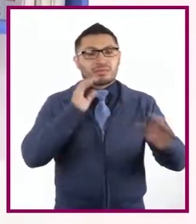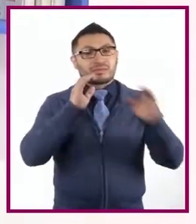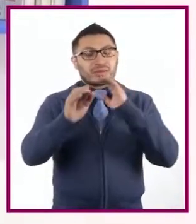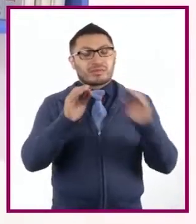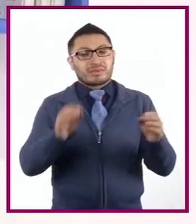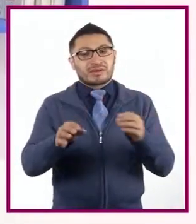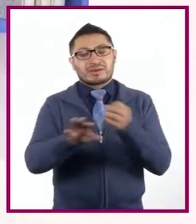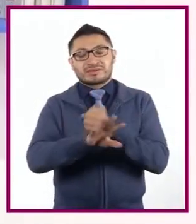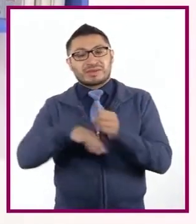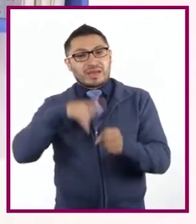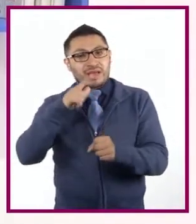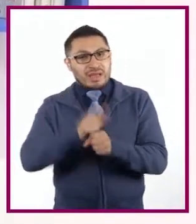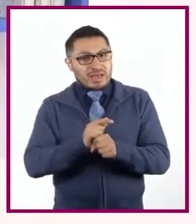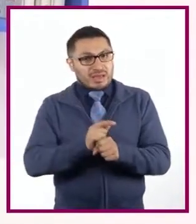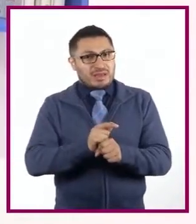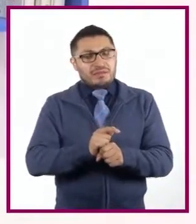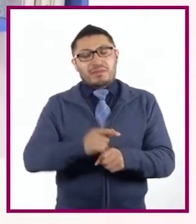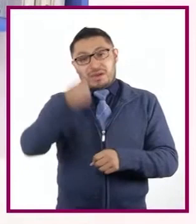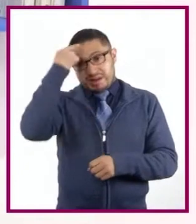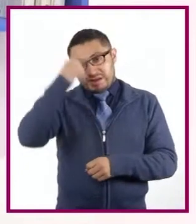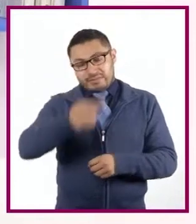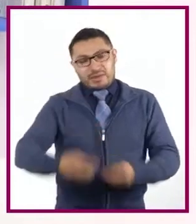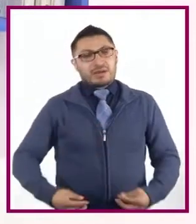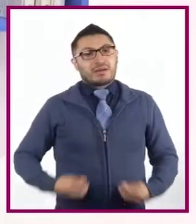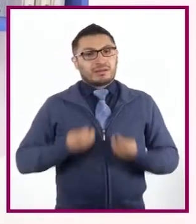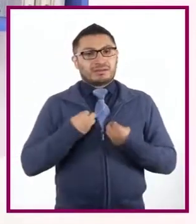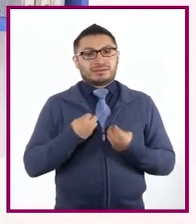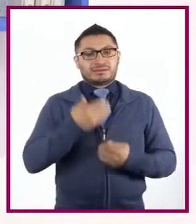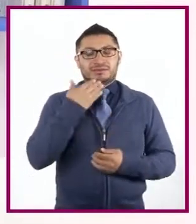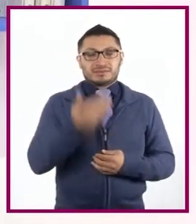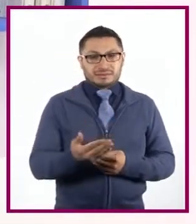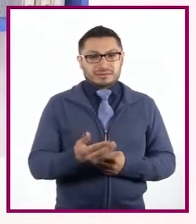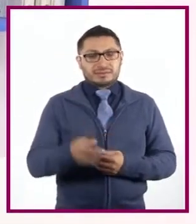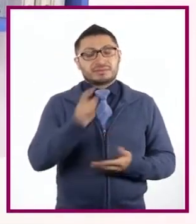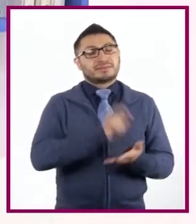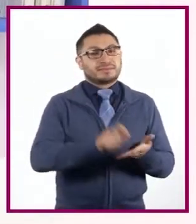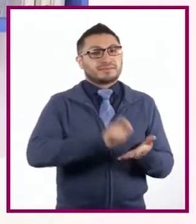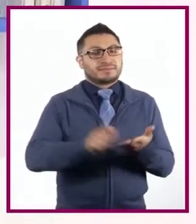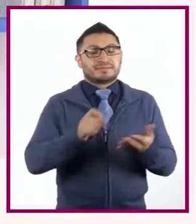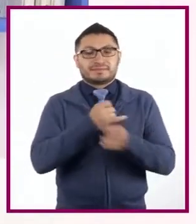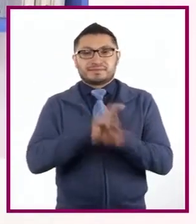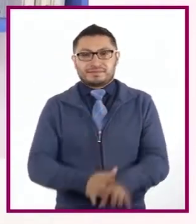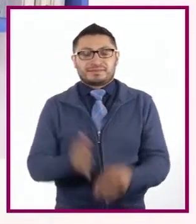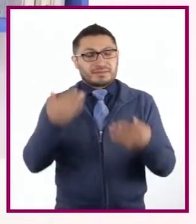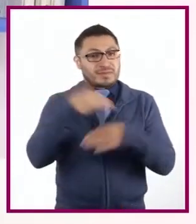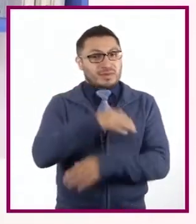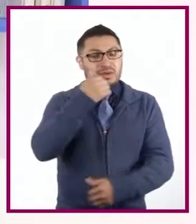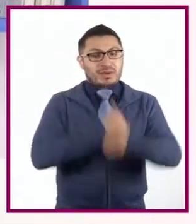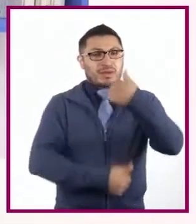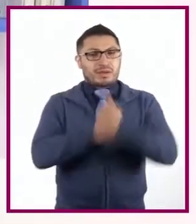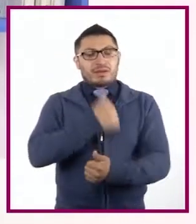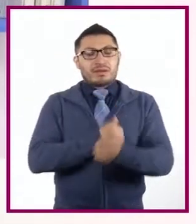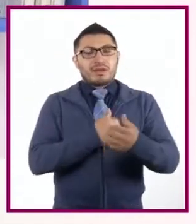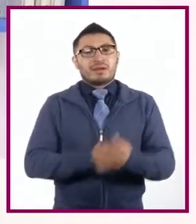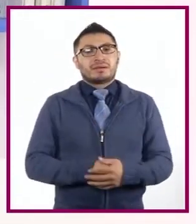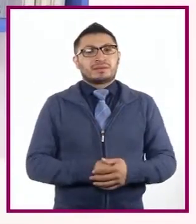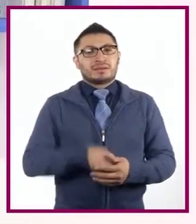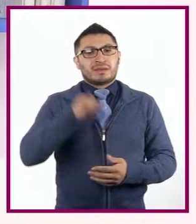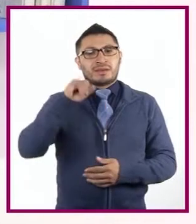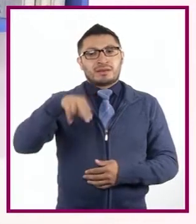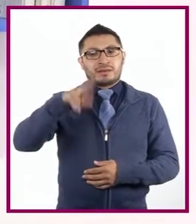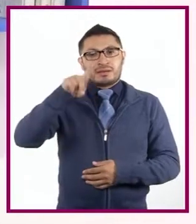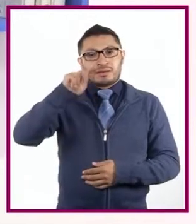sobrevivir. Hagan su apunte de la información relativa a la competencia intraespecífica